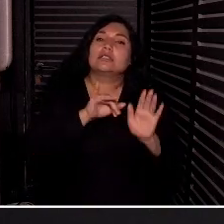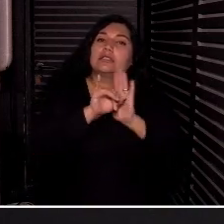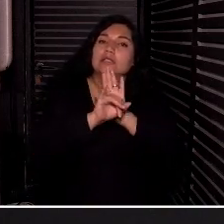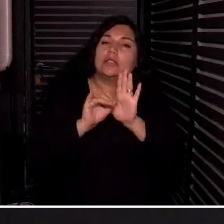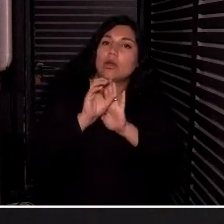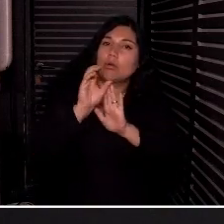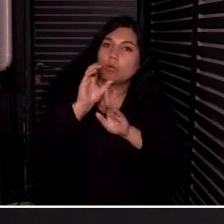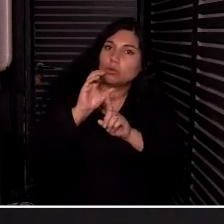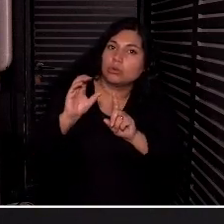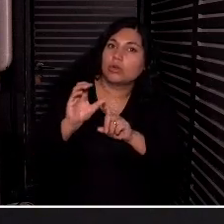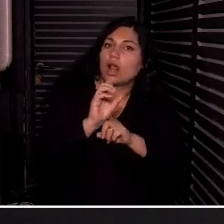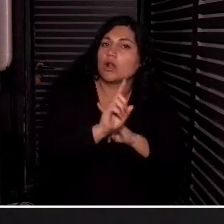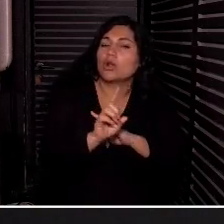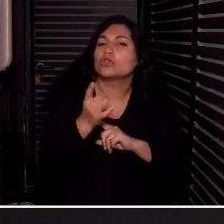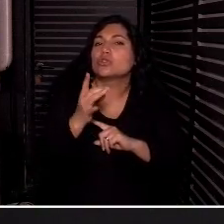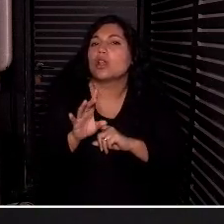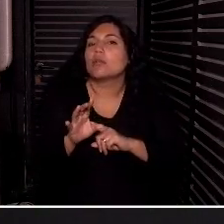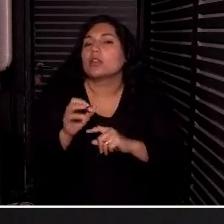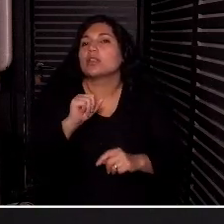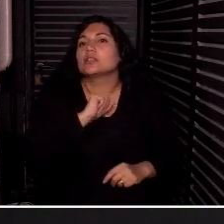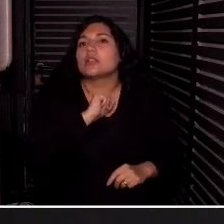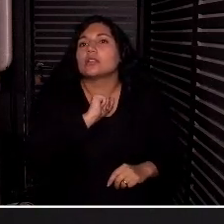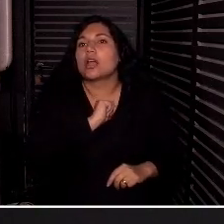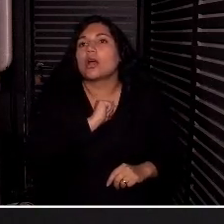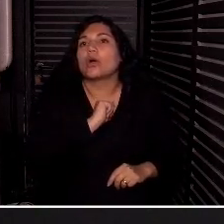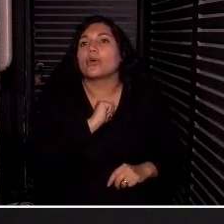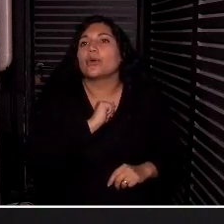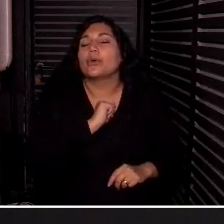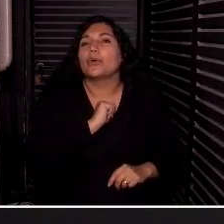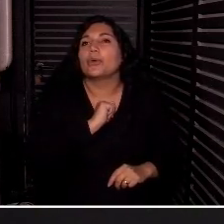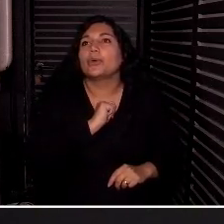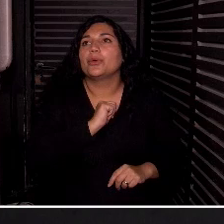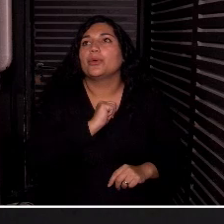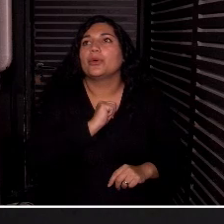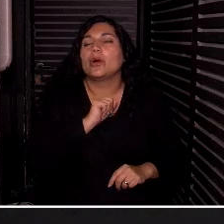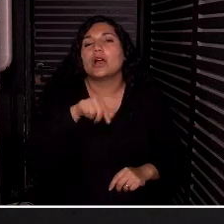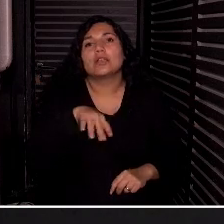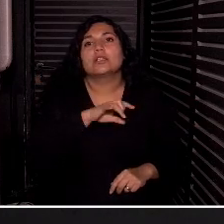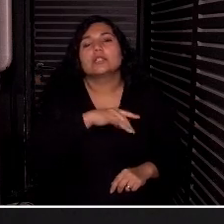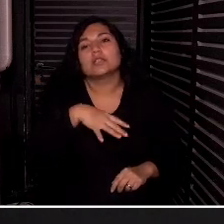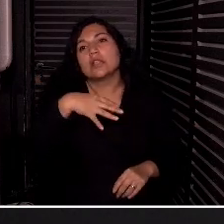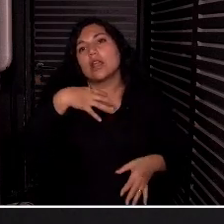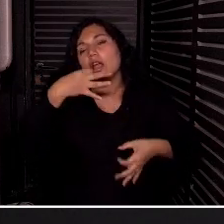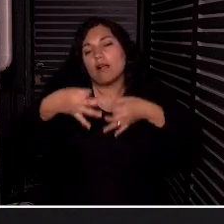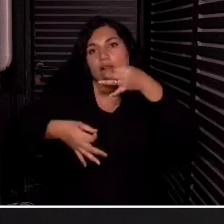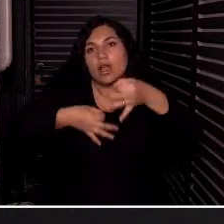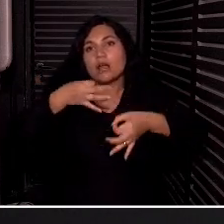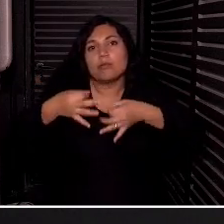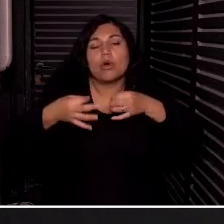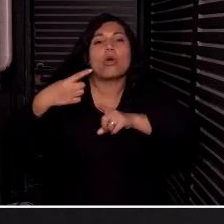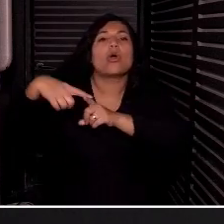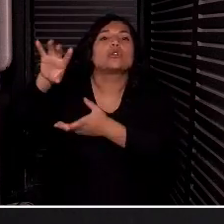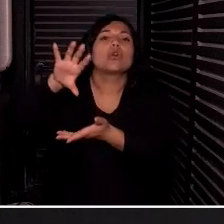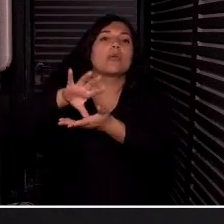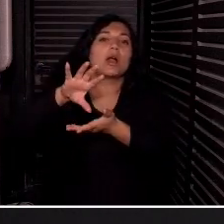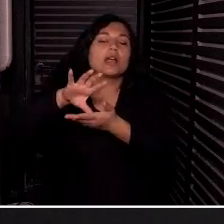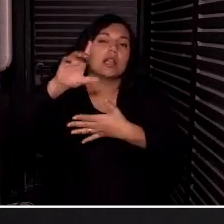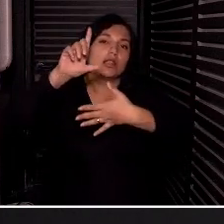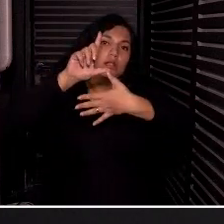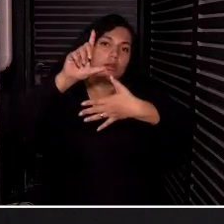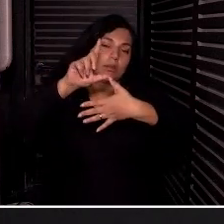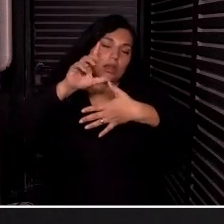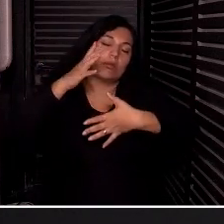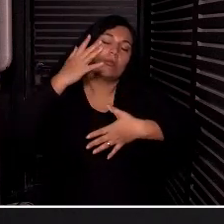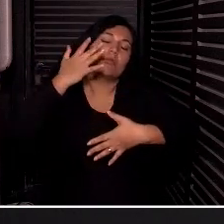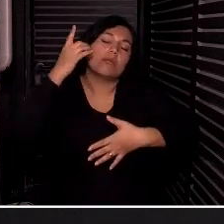solo la de Santiago no solo por lo mal que hablamos en Chile respecto a como podría hablar en ot otro en otro país de latinoamérica sino que en